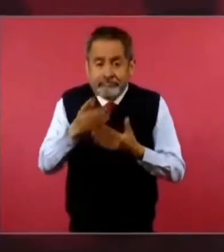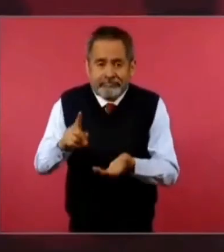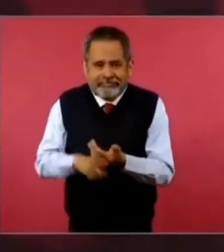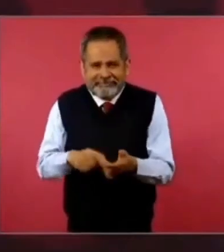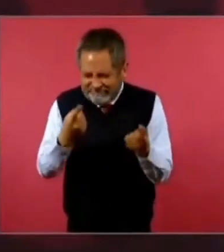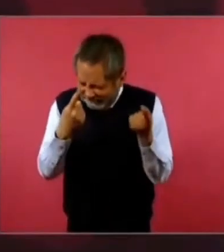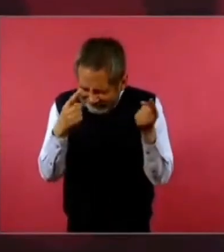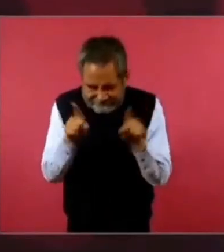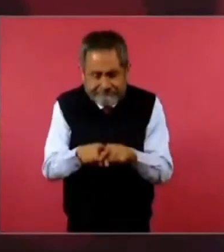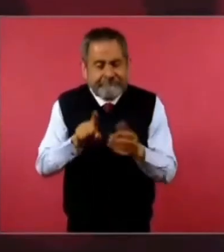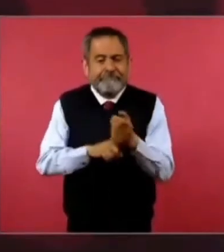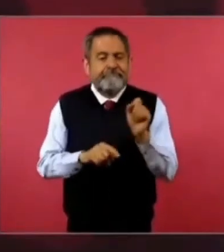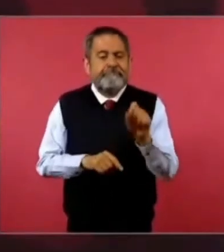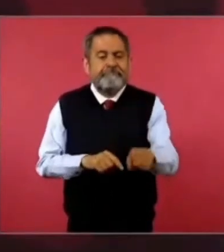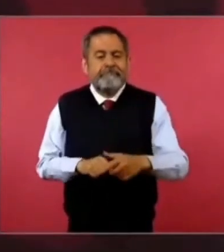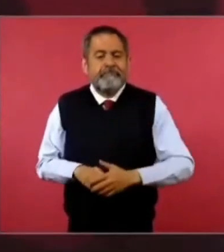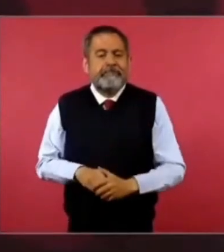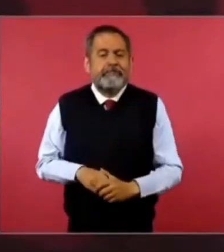exactamente lo mismo.